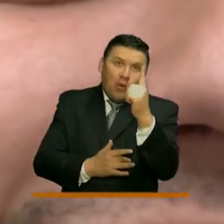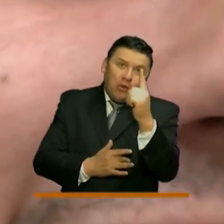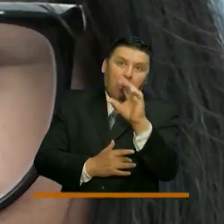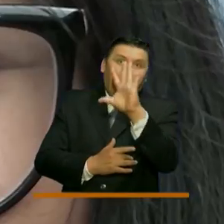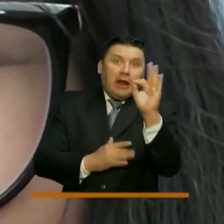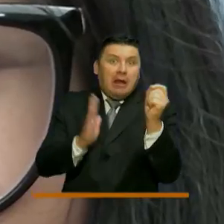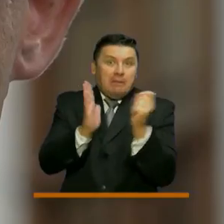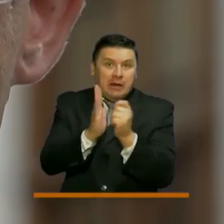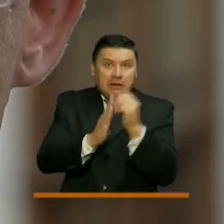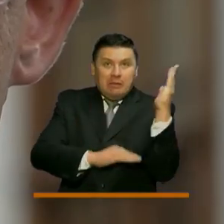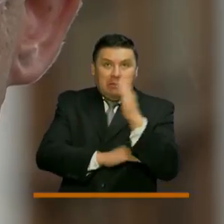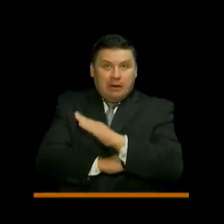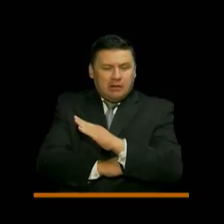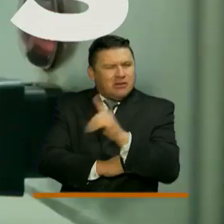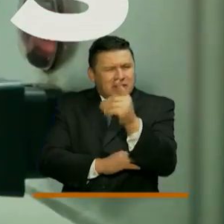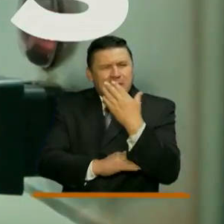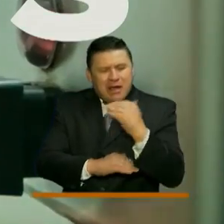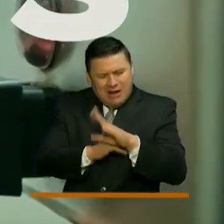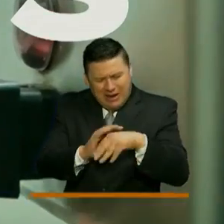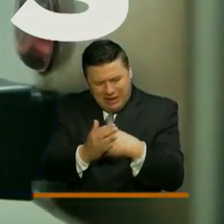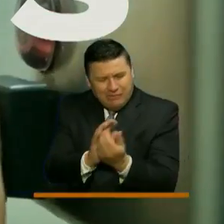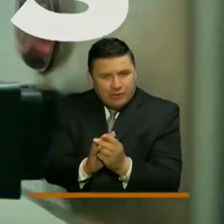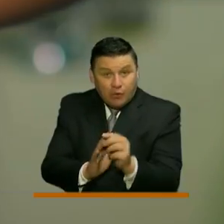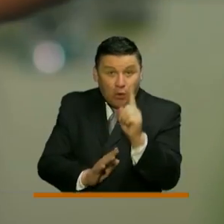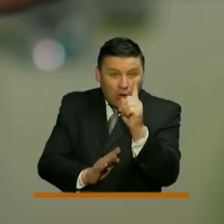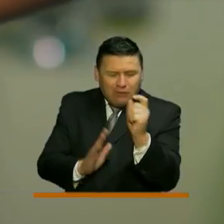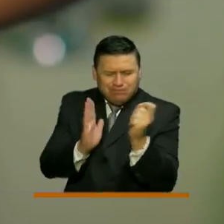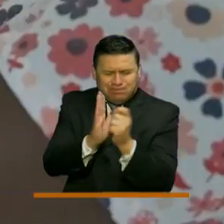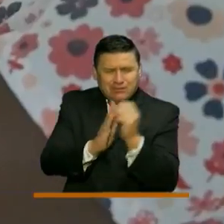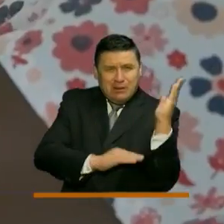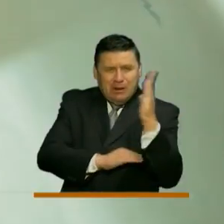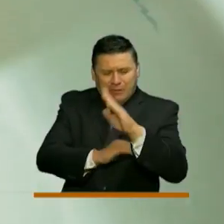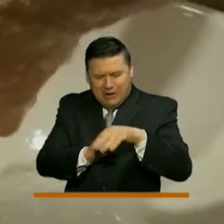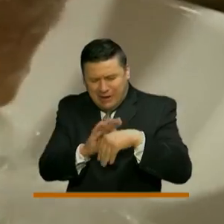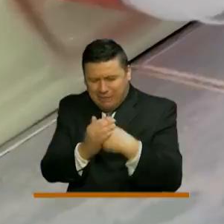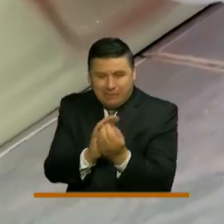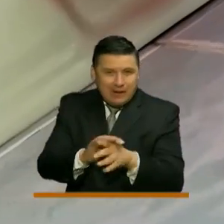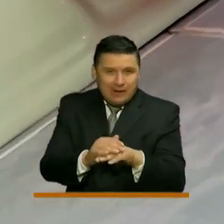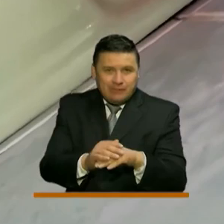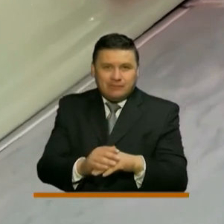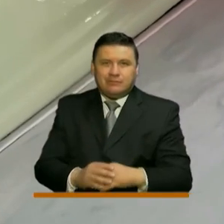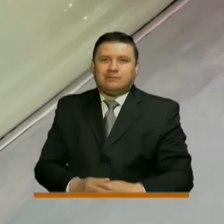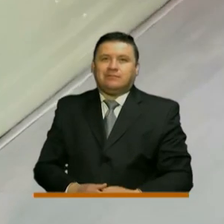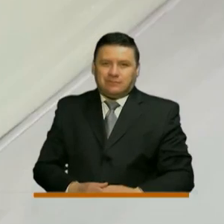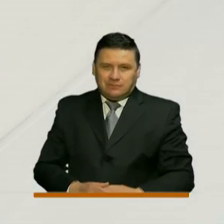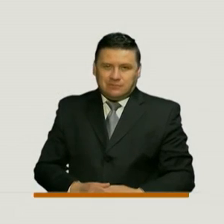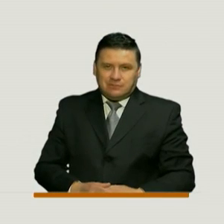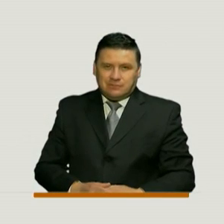ni una, ni 500 veces al día. Y lávate las manos, no una, sino muchas veces al día.